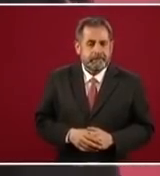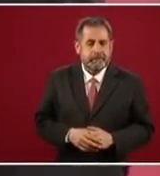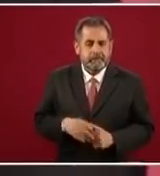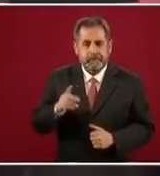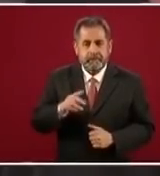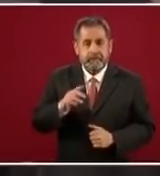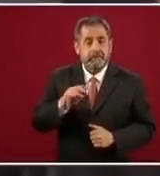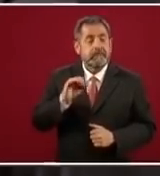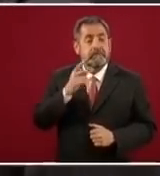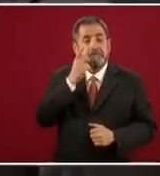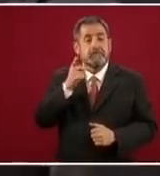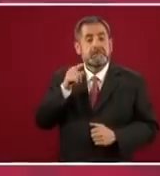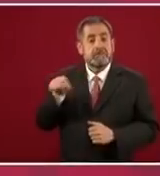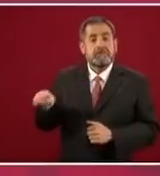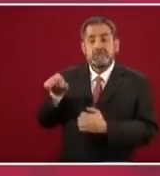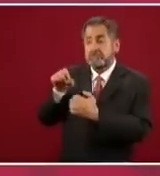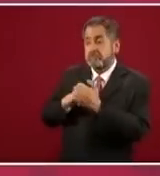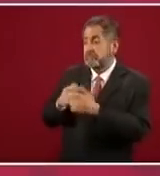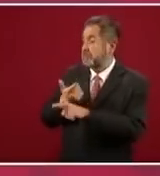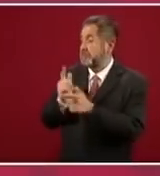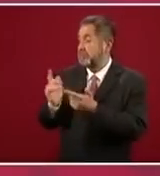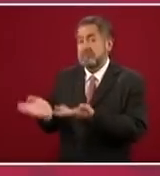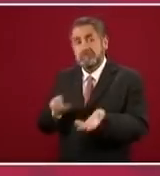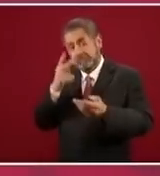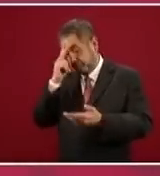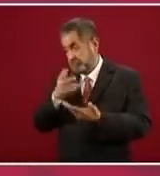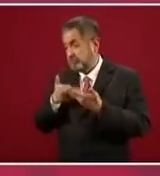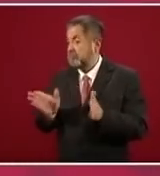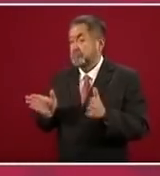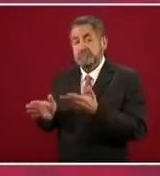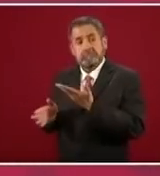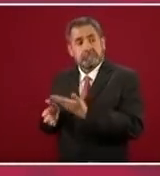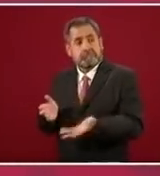iba a haber paso libre,